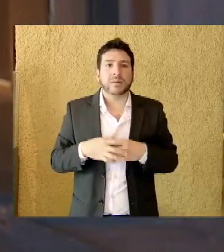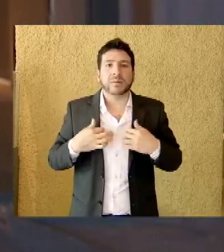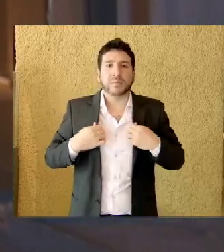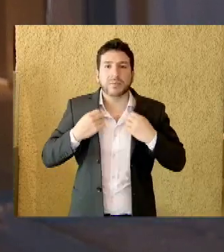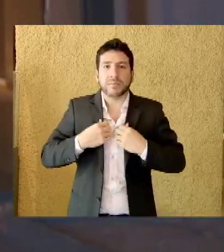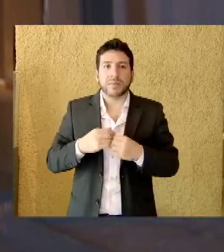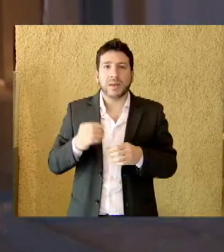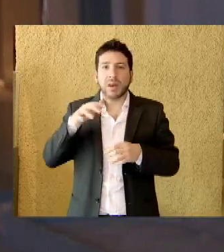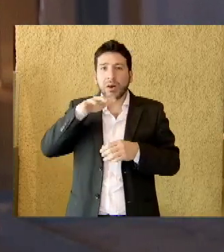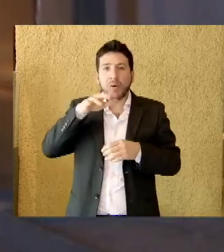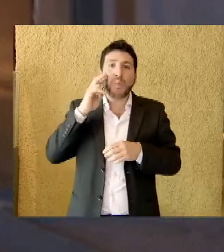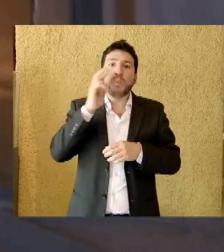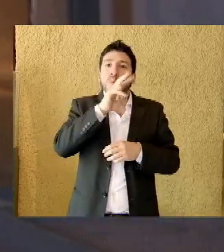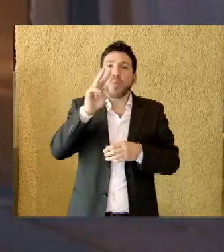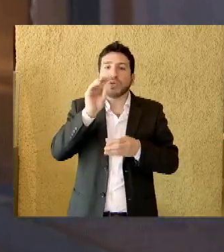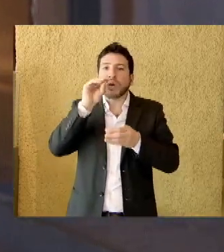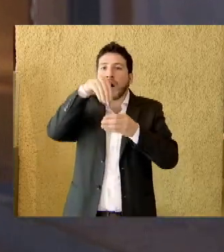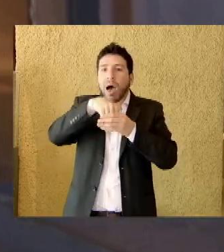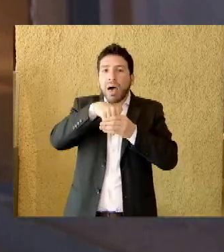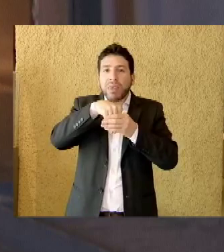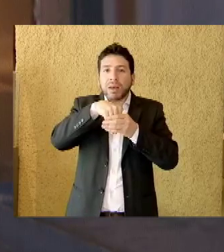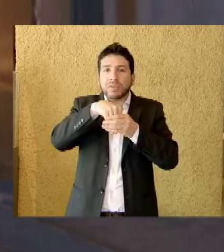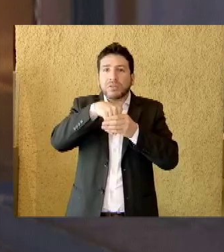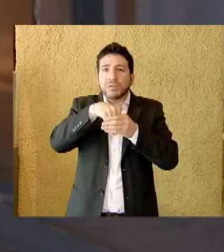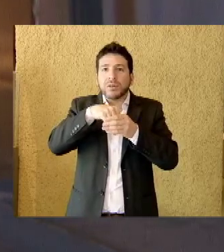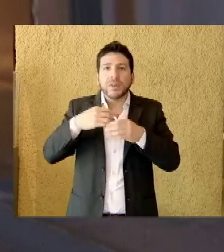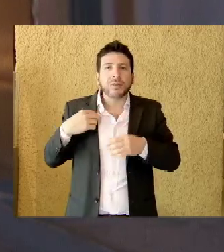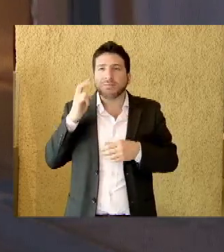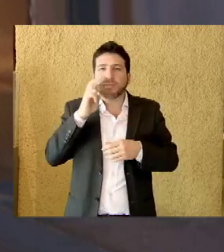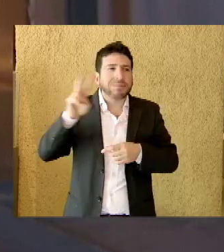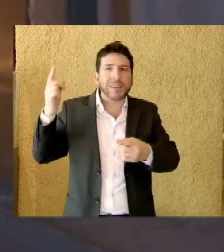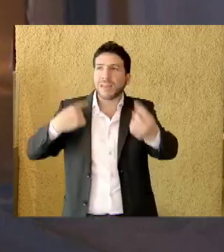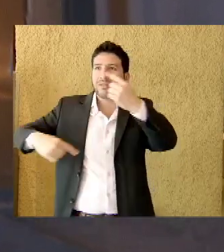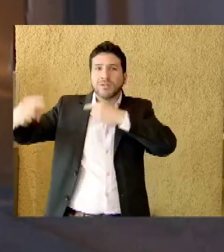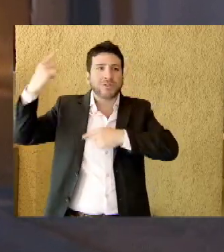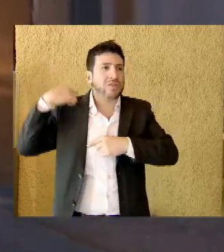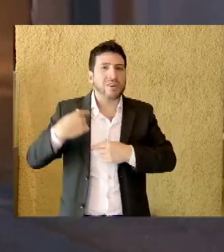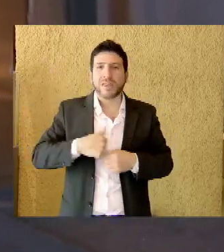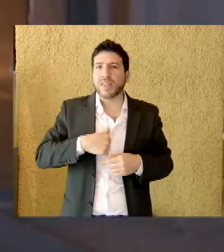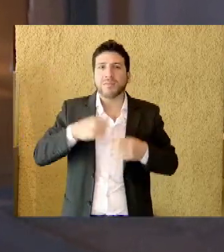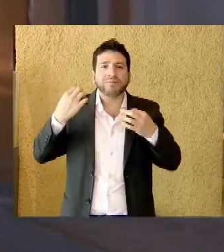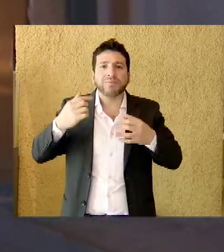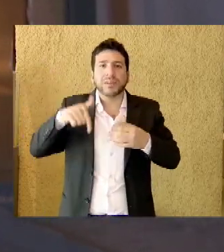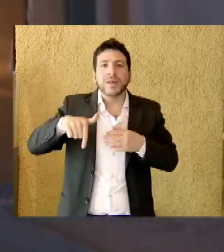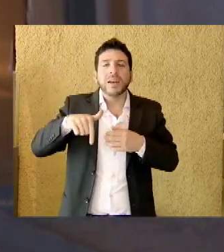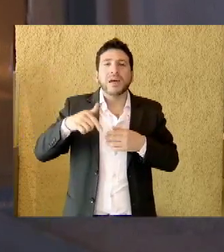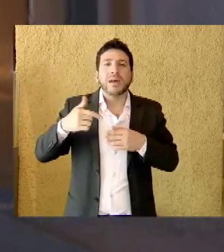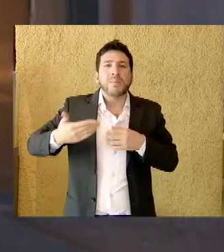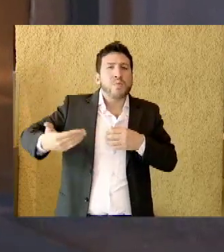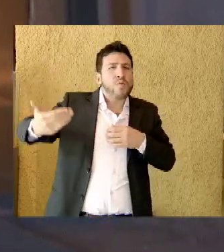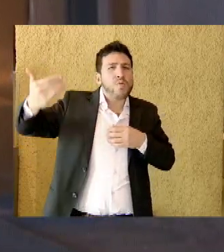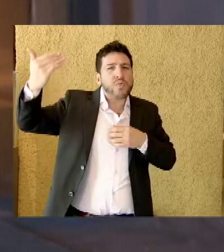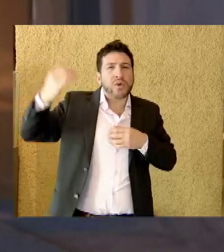estamos dentro del Museo del Área Fundacional, realmente respirando nuestra historia, que va incluso mucho más atrás de lo que fueron aquellos días de mayo